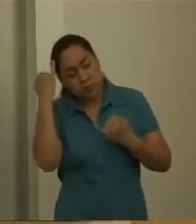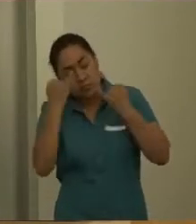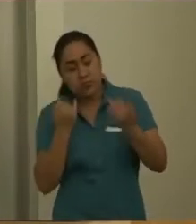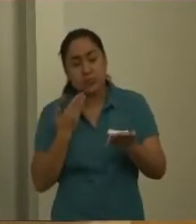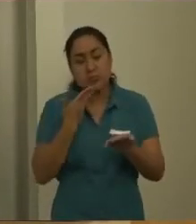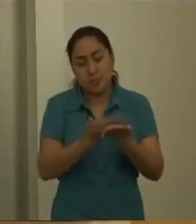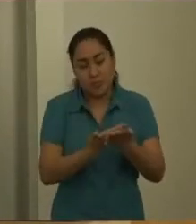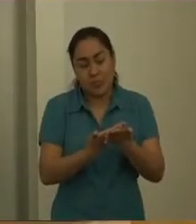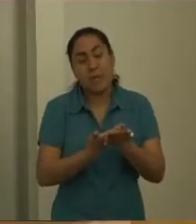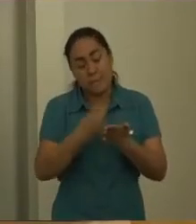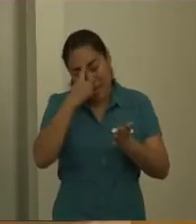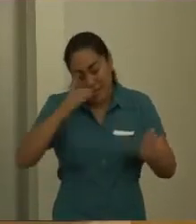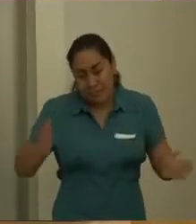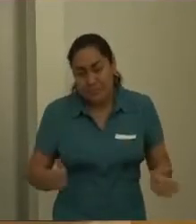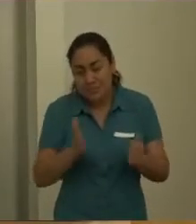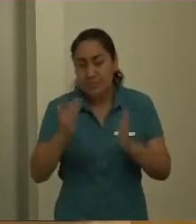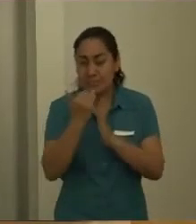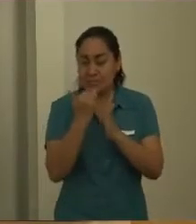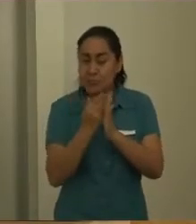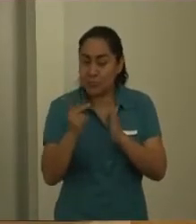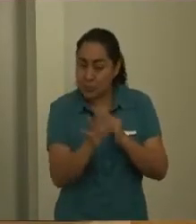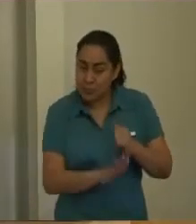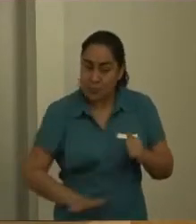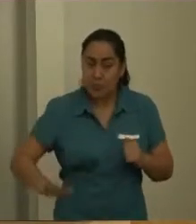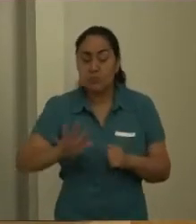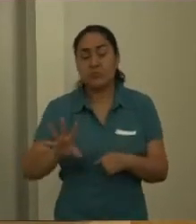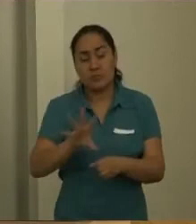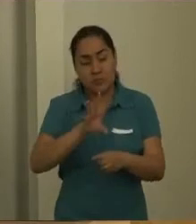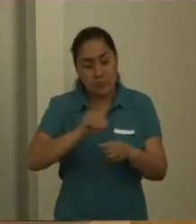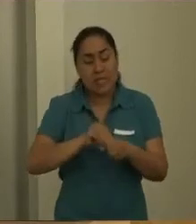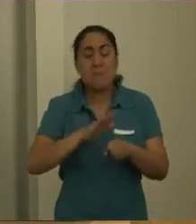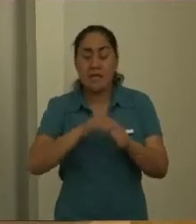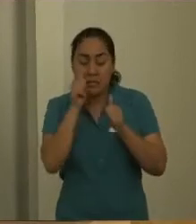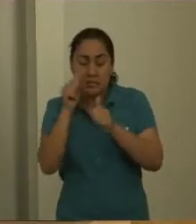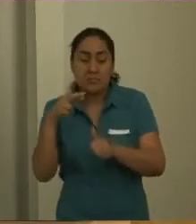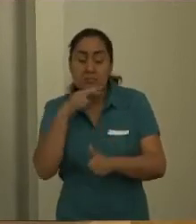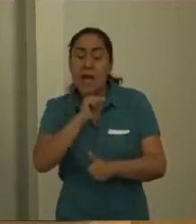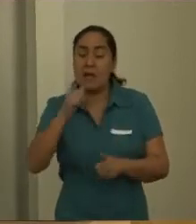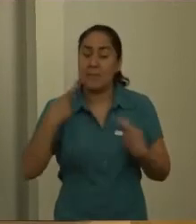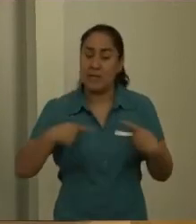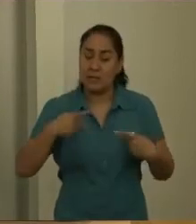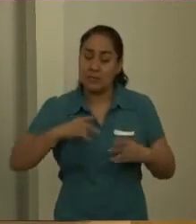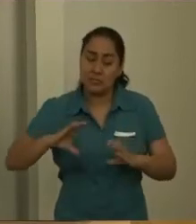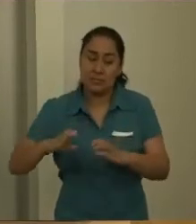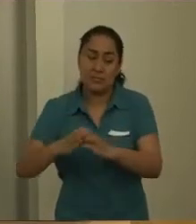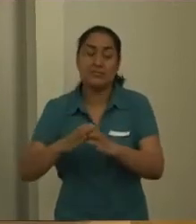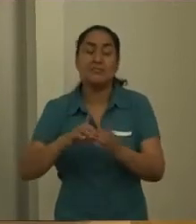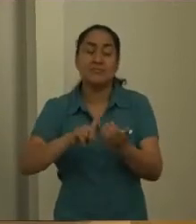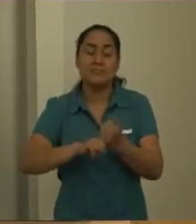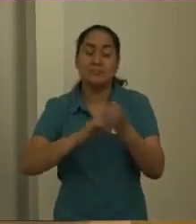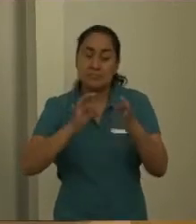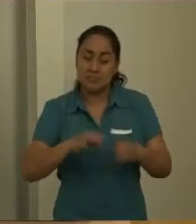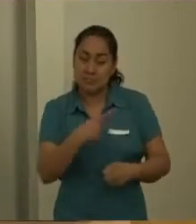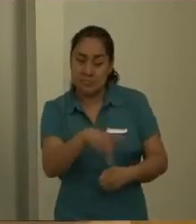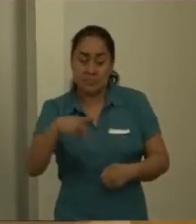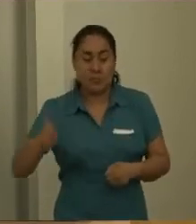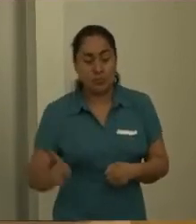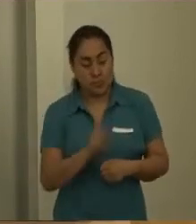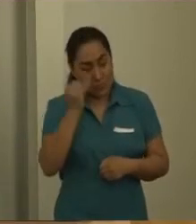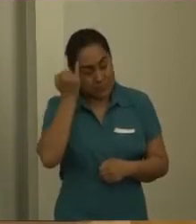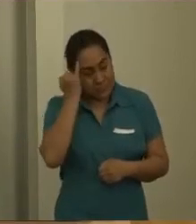públicas incluyentes y efectivas para las personas y colectividades que son parte de los pueblos originarios